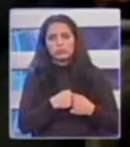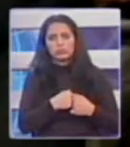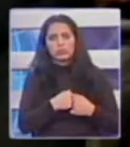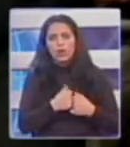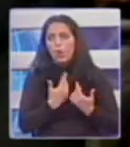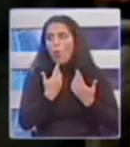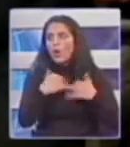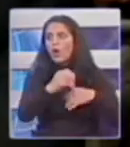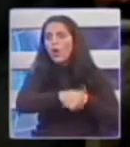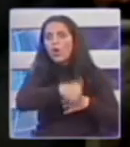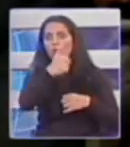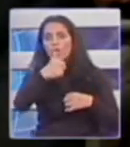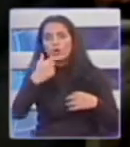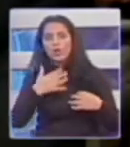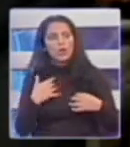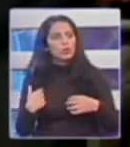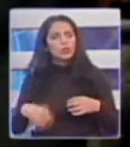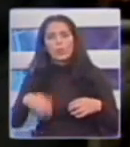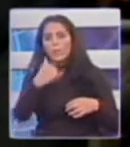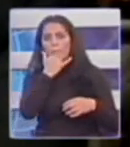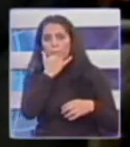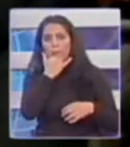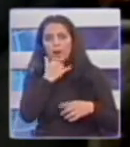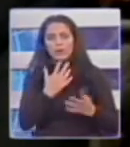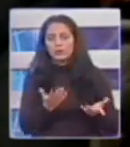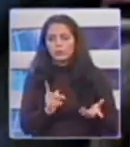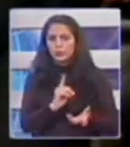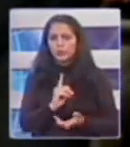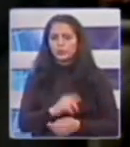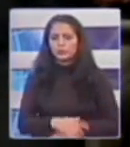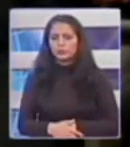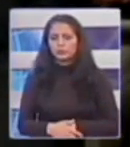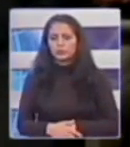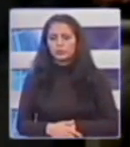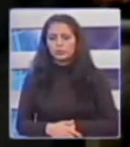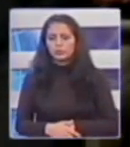público ni a ninguna persona natural en dicha entrevista. Santiago Villasaña y Telerama Noticias.